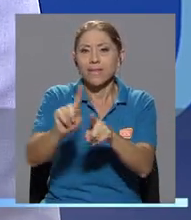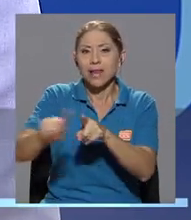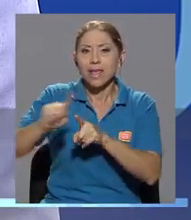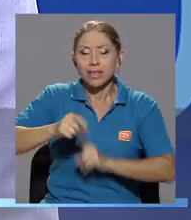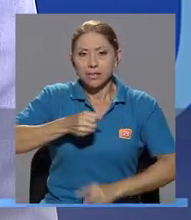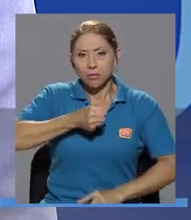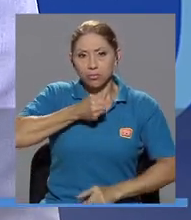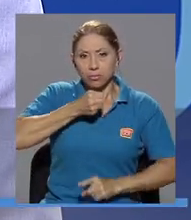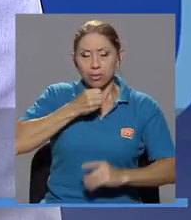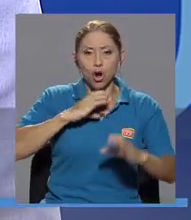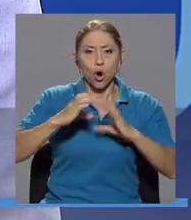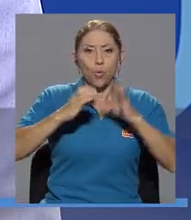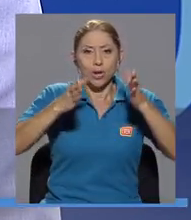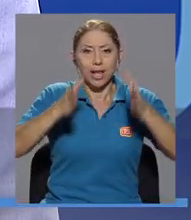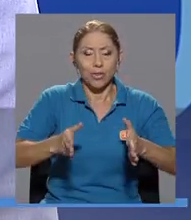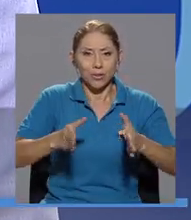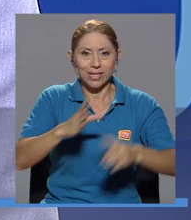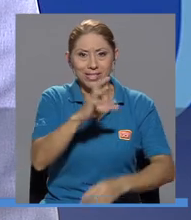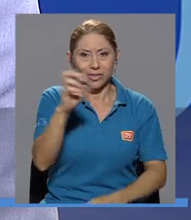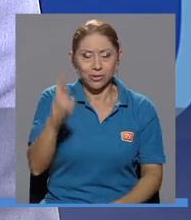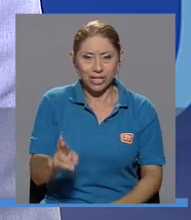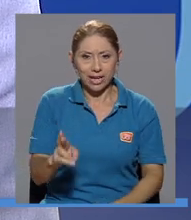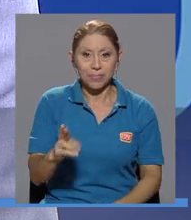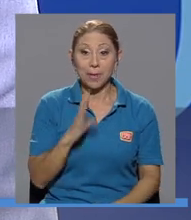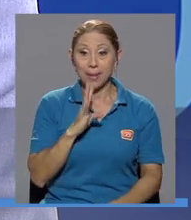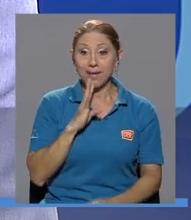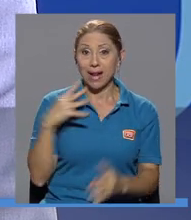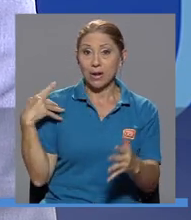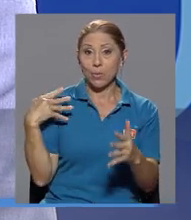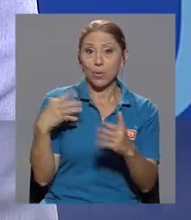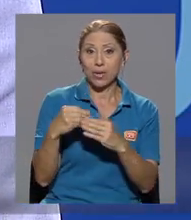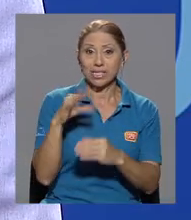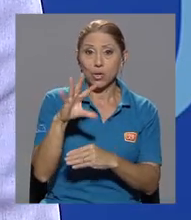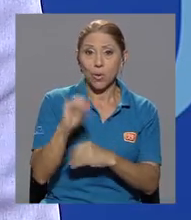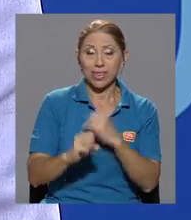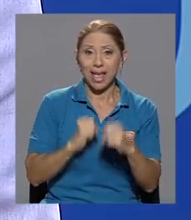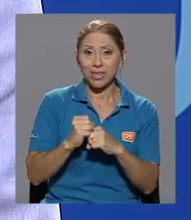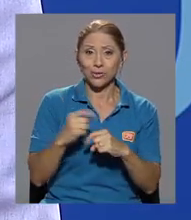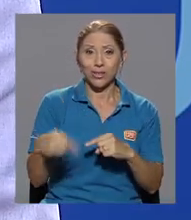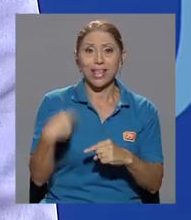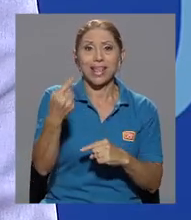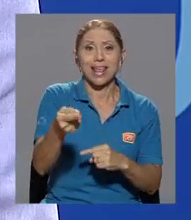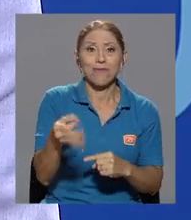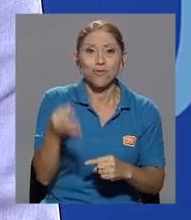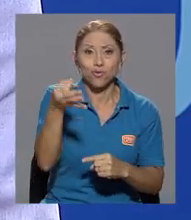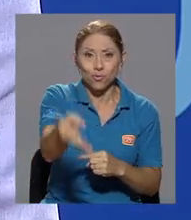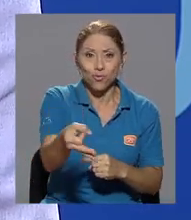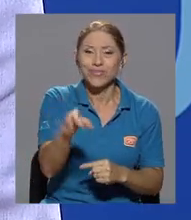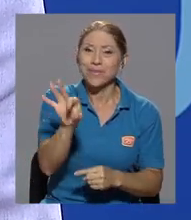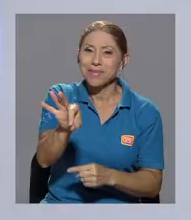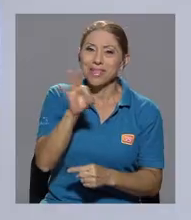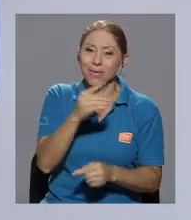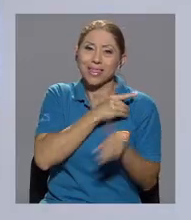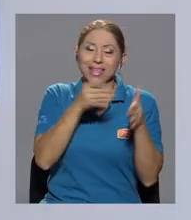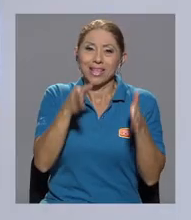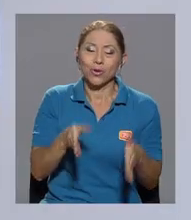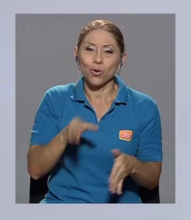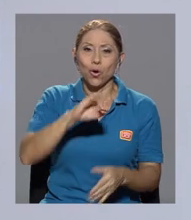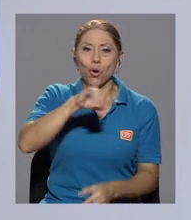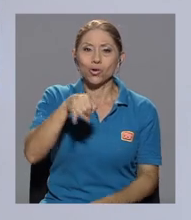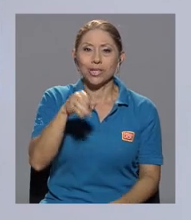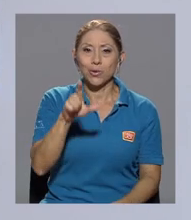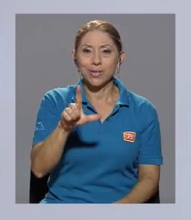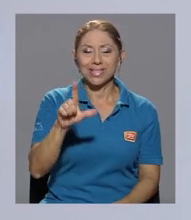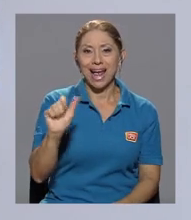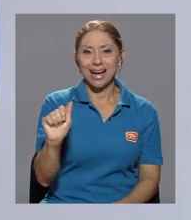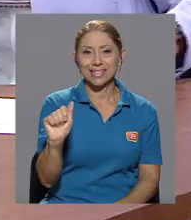país y para hablar sobre estos 50 años y el futuro de esta escuela he invitado a su director precisamente josé luís arce y zanahoria josé luís